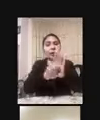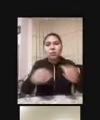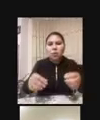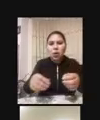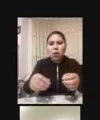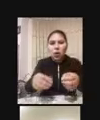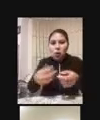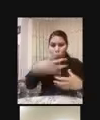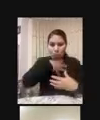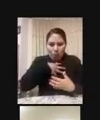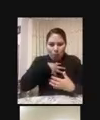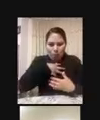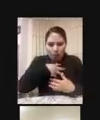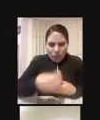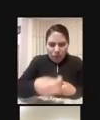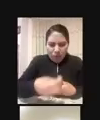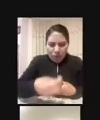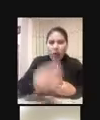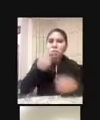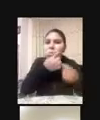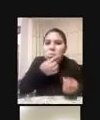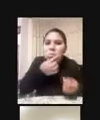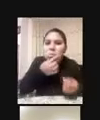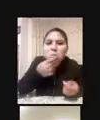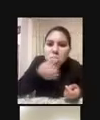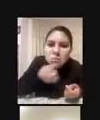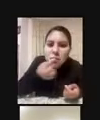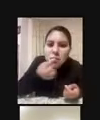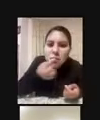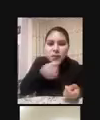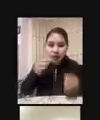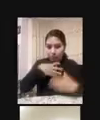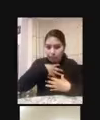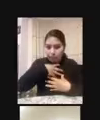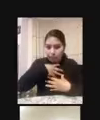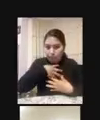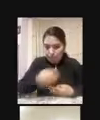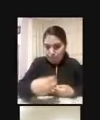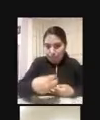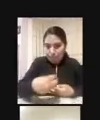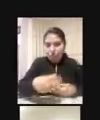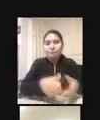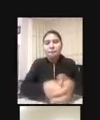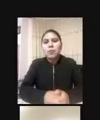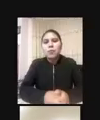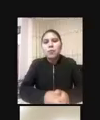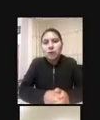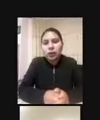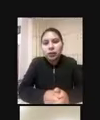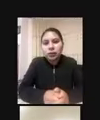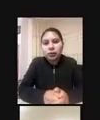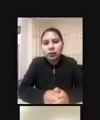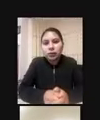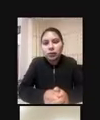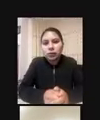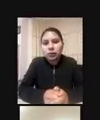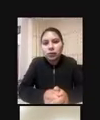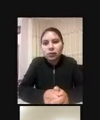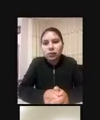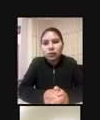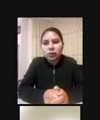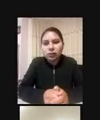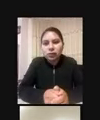población de niños en general, la erupción de la, o la aparición de los primeros dientes de leche aparece entre los 6 a los 12